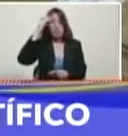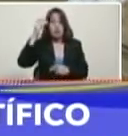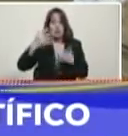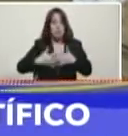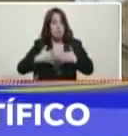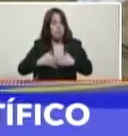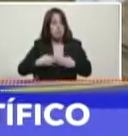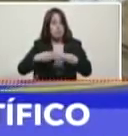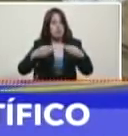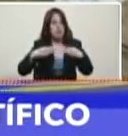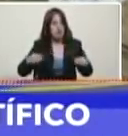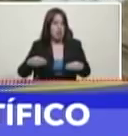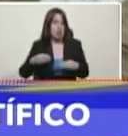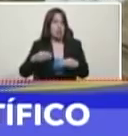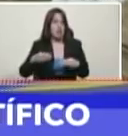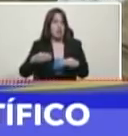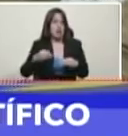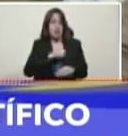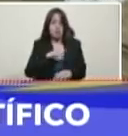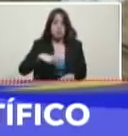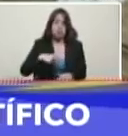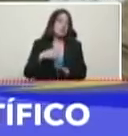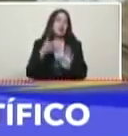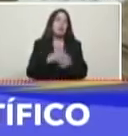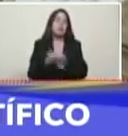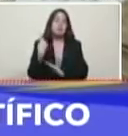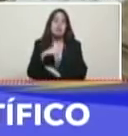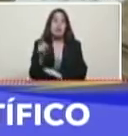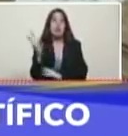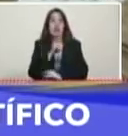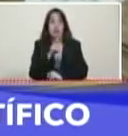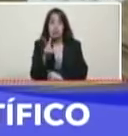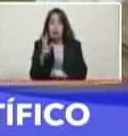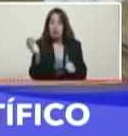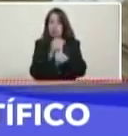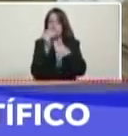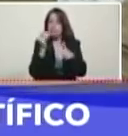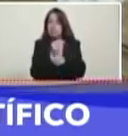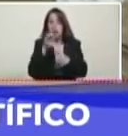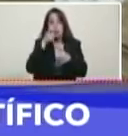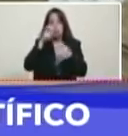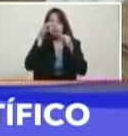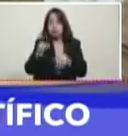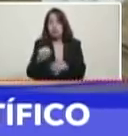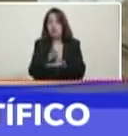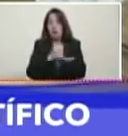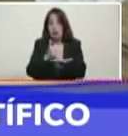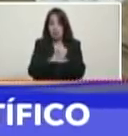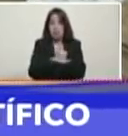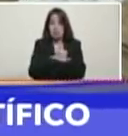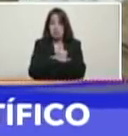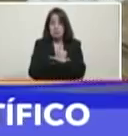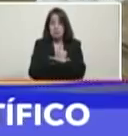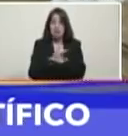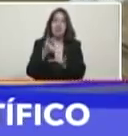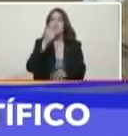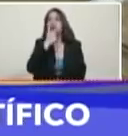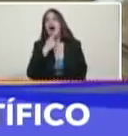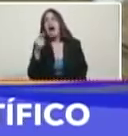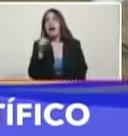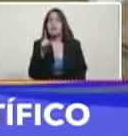como pública que tiene Venezuela. Conseguir la seguridad farmacéutica no es una quimera, es